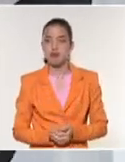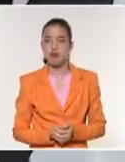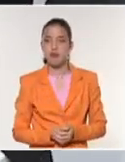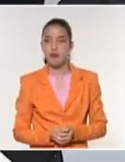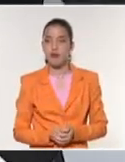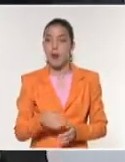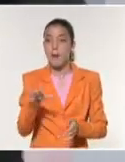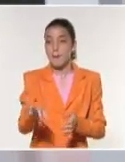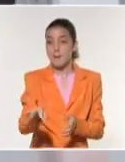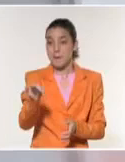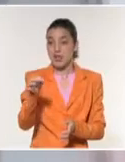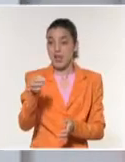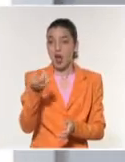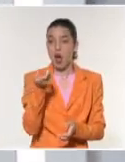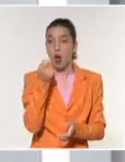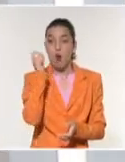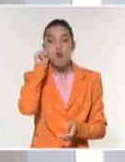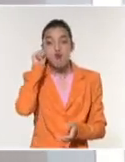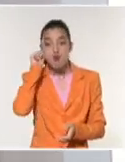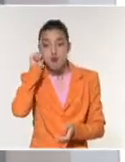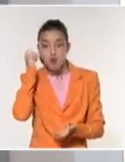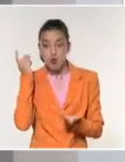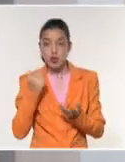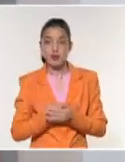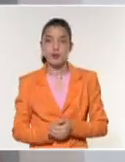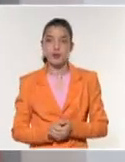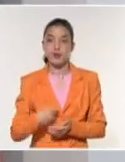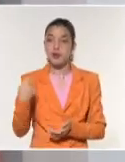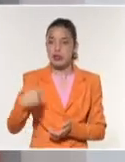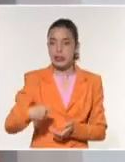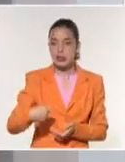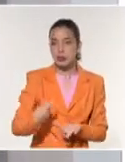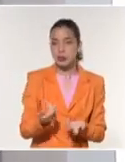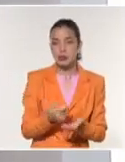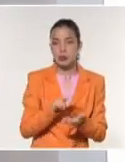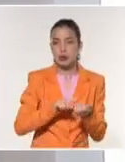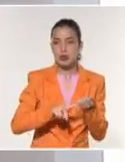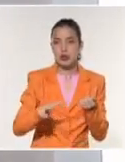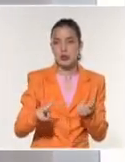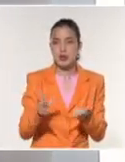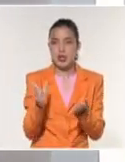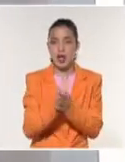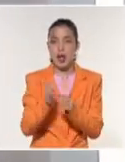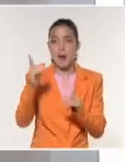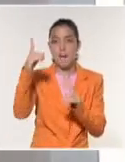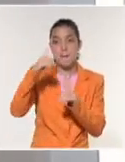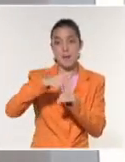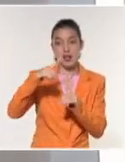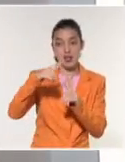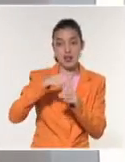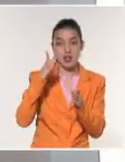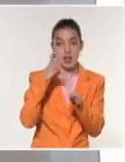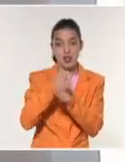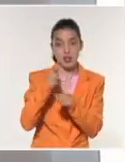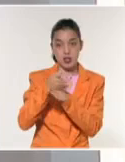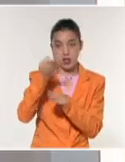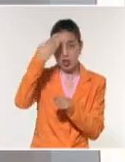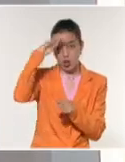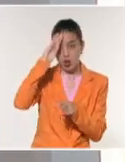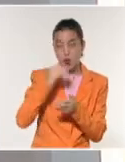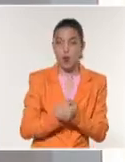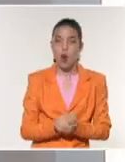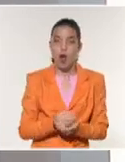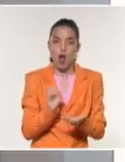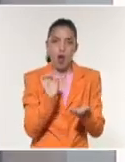del Tribunal Supremo Popular, porque los tribunales provinciales populares de Matanzas y de Santiago de Cuba han revocado 2 libertades condicionales en